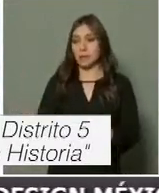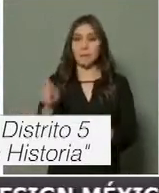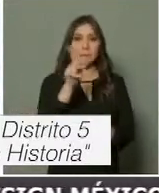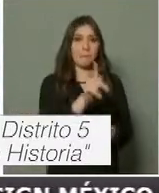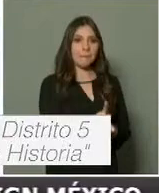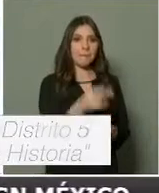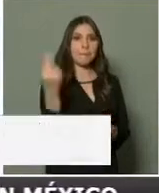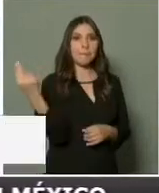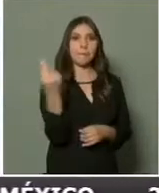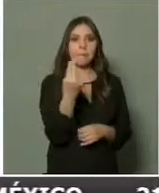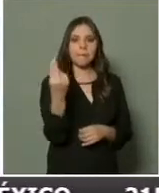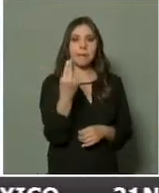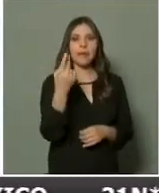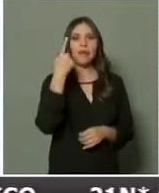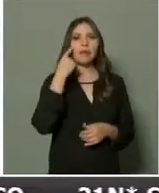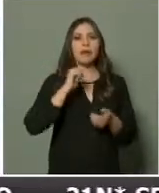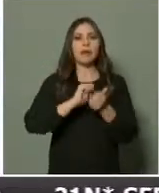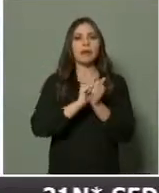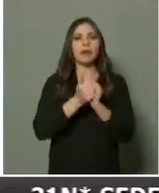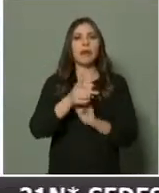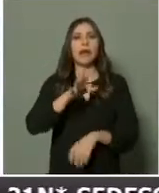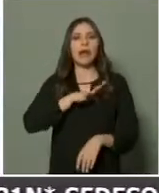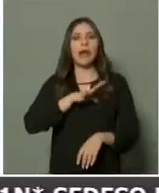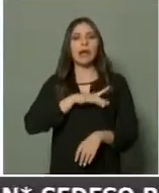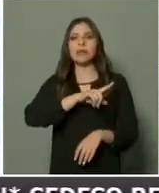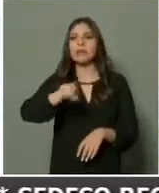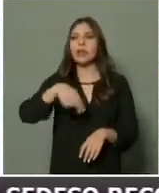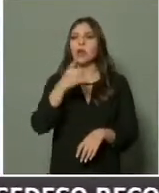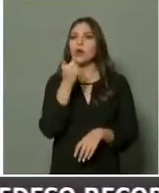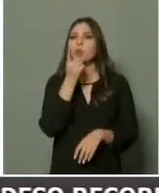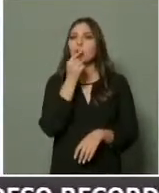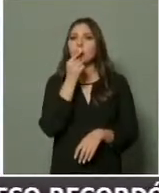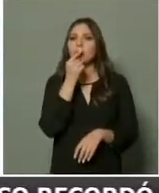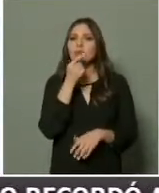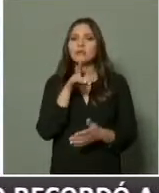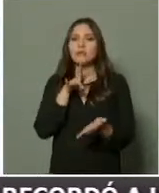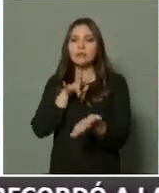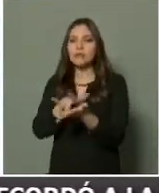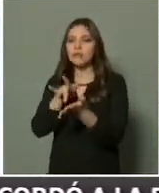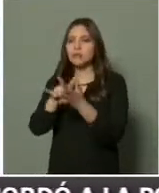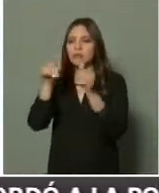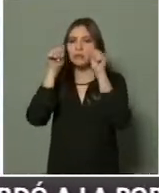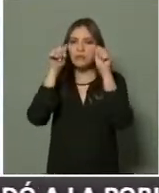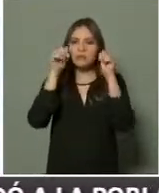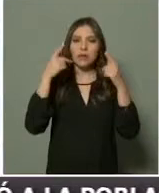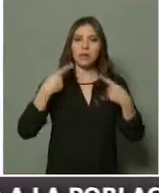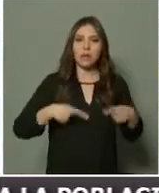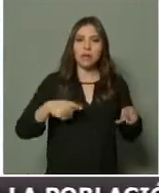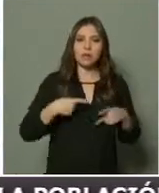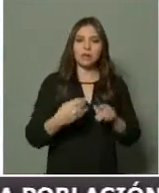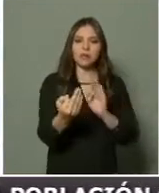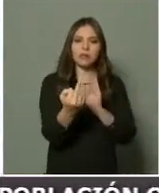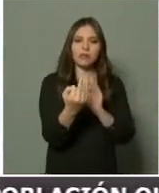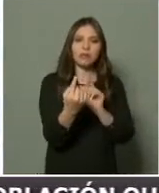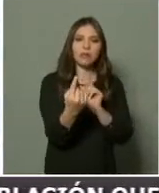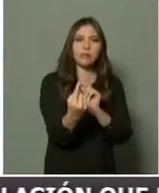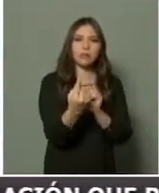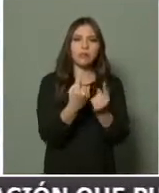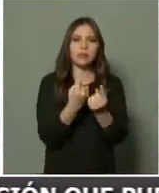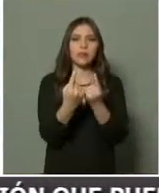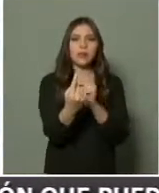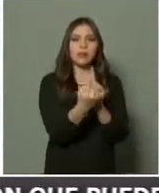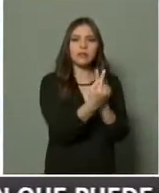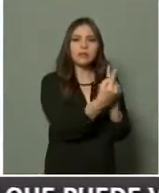en efecto que haya una policía que esté próxima a la sociedad, a las personas, a los